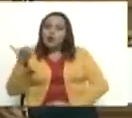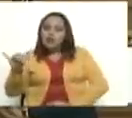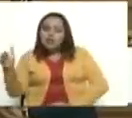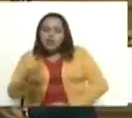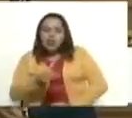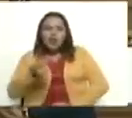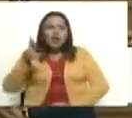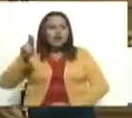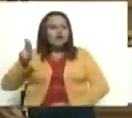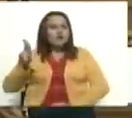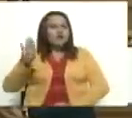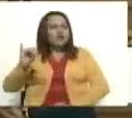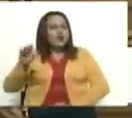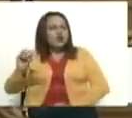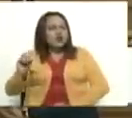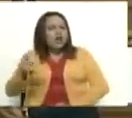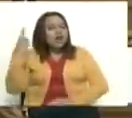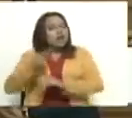que investigarlo.